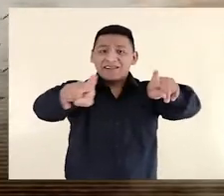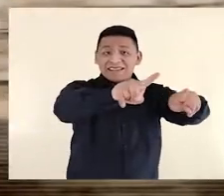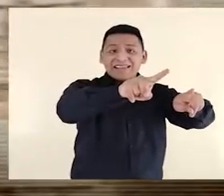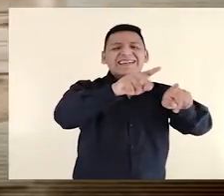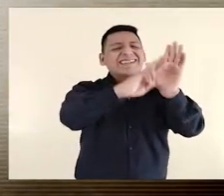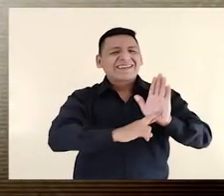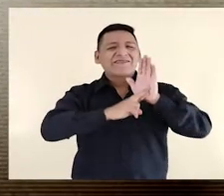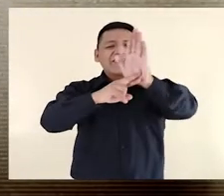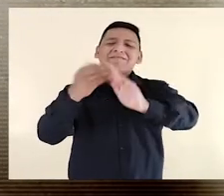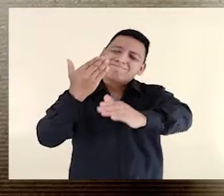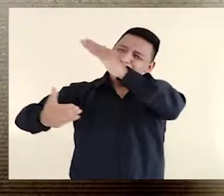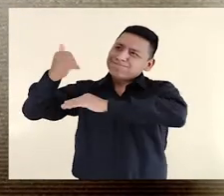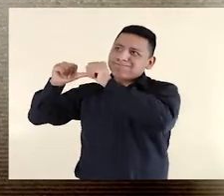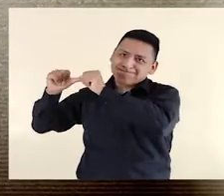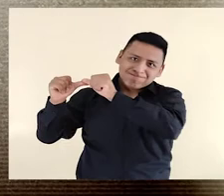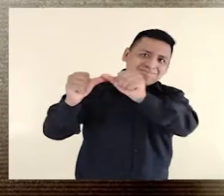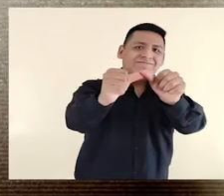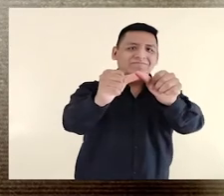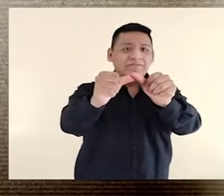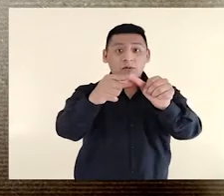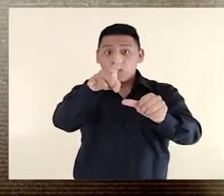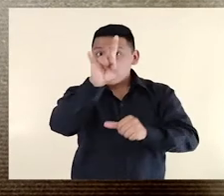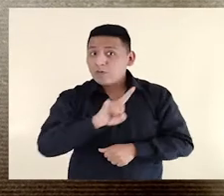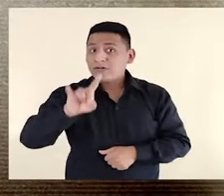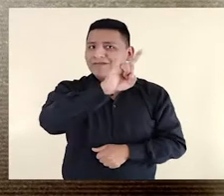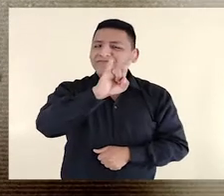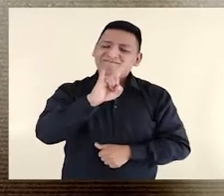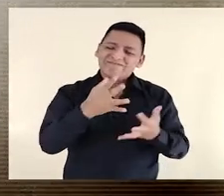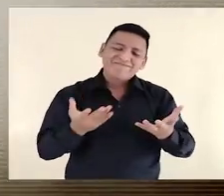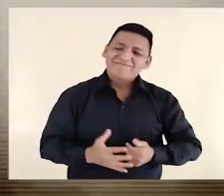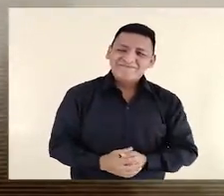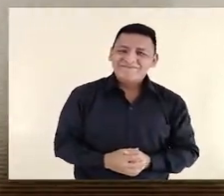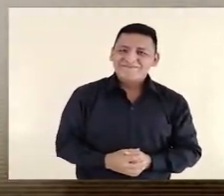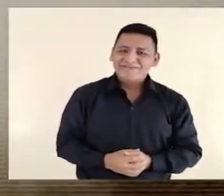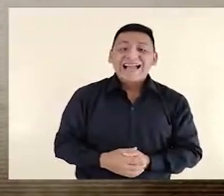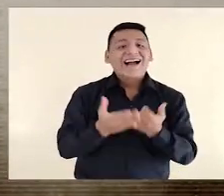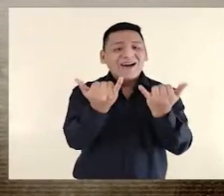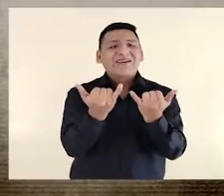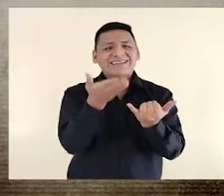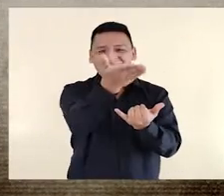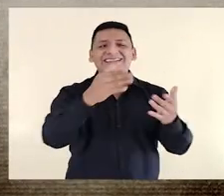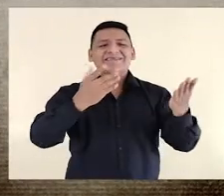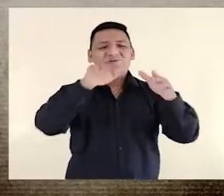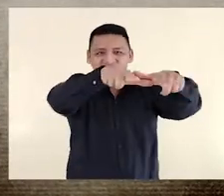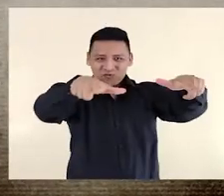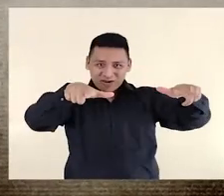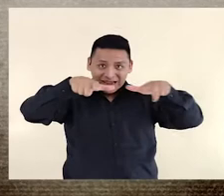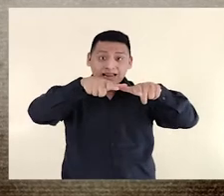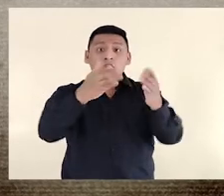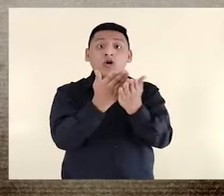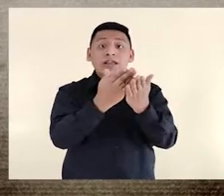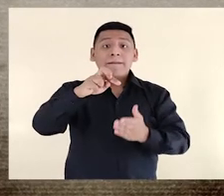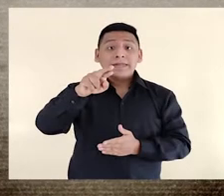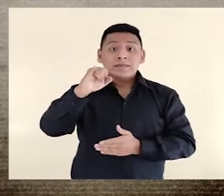la vez como reflejo de un pasado y una continuidad especial, pero no necesariamente de uso. Es lo que ha sucedido con este